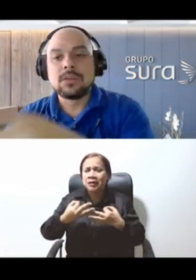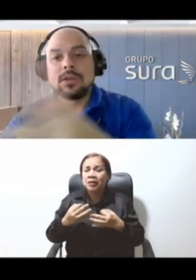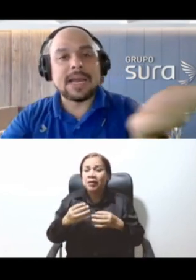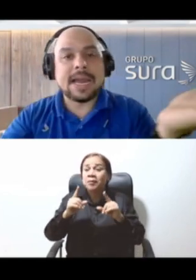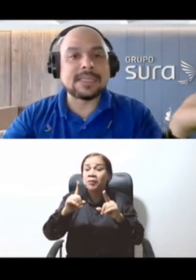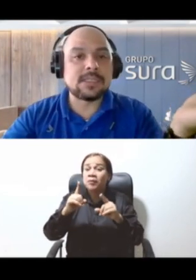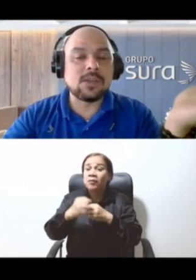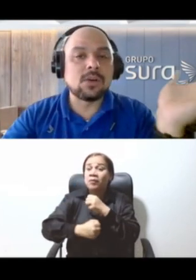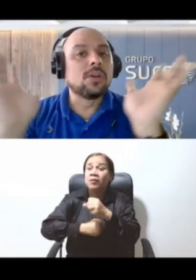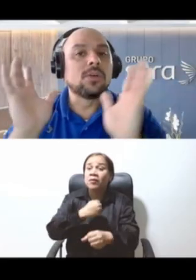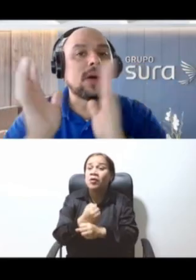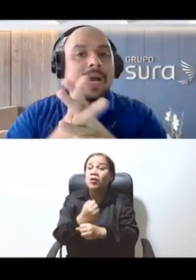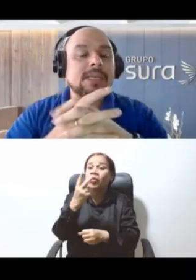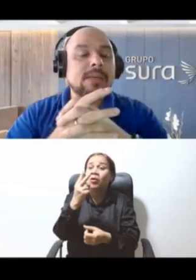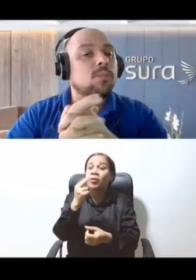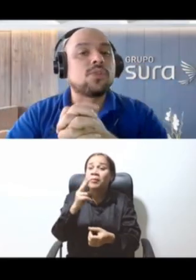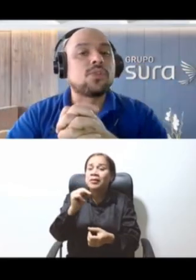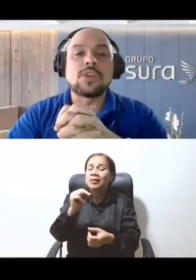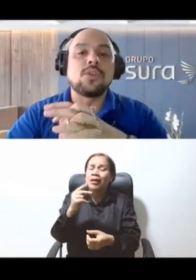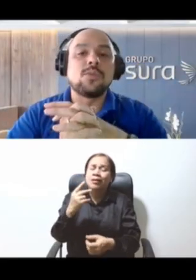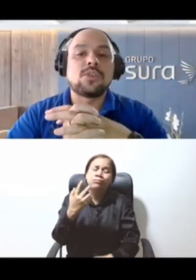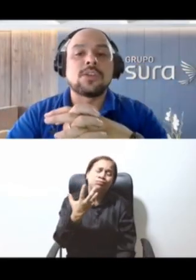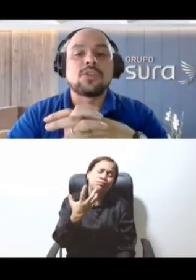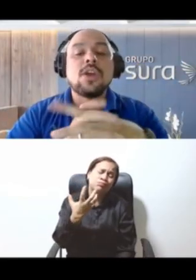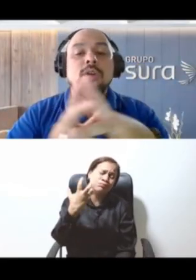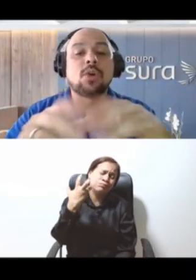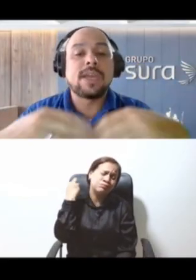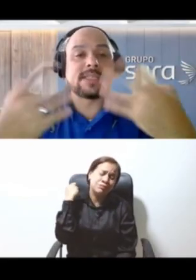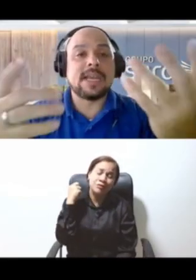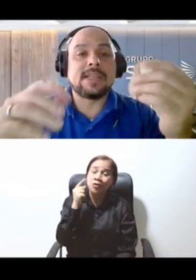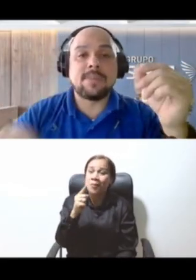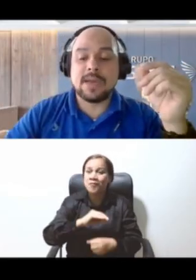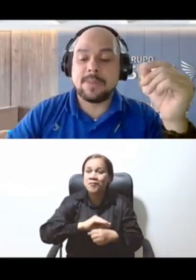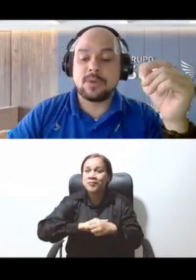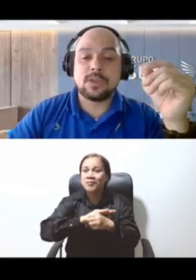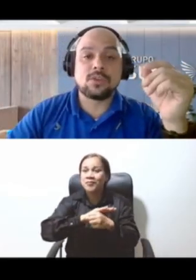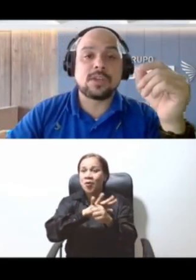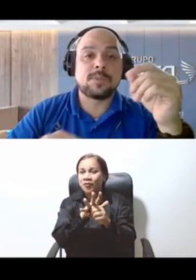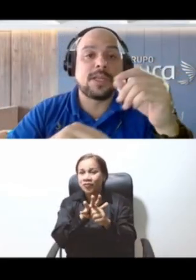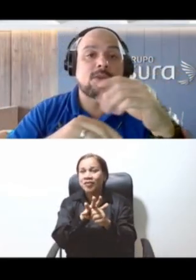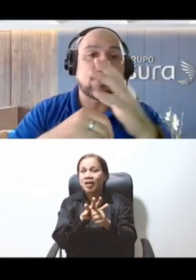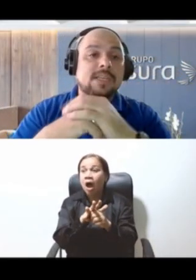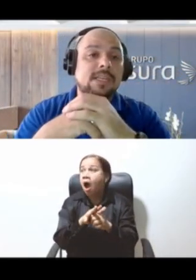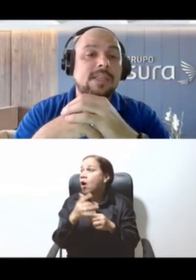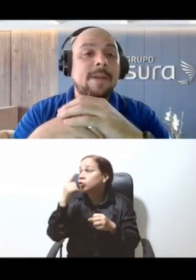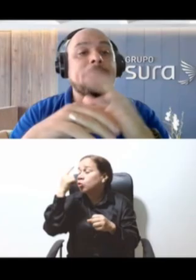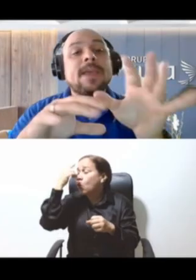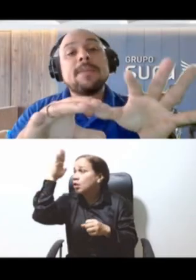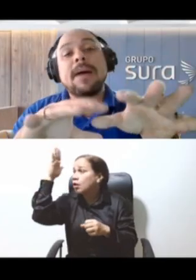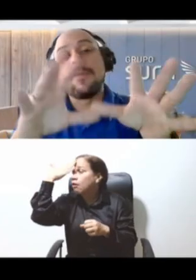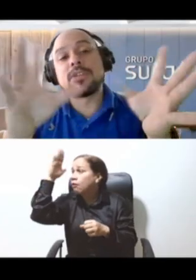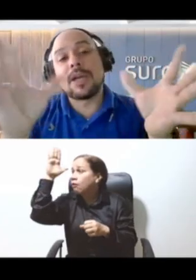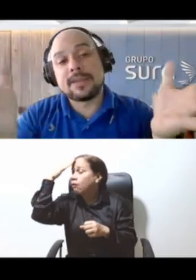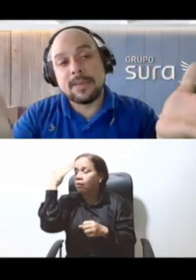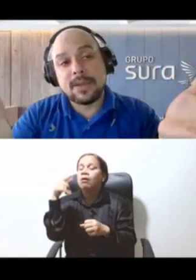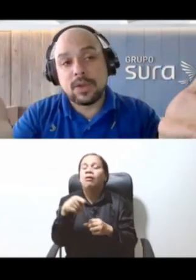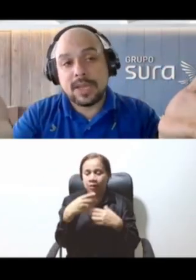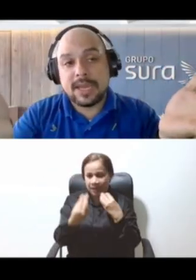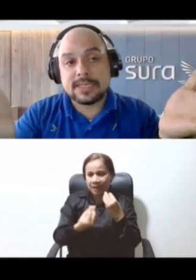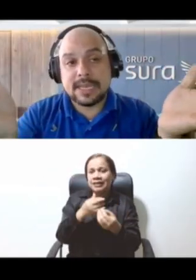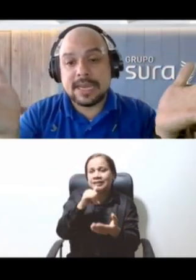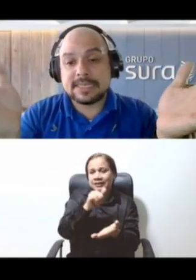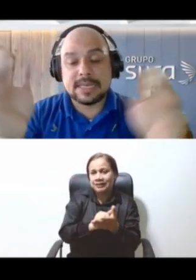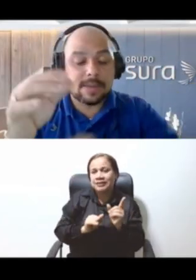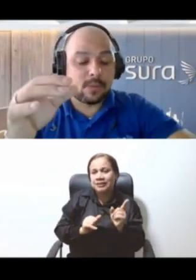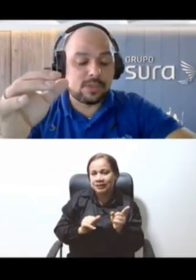Pero esto ha existido hace muchos años, muchachos, lo que es el tema de la protección respiratoria, etcétera. Vamos a ver